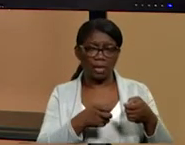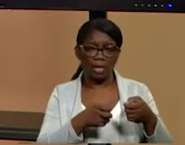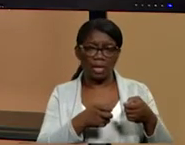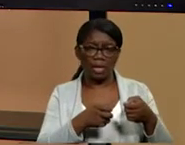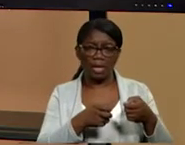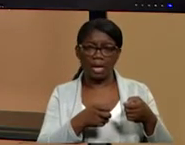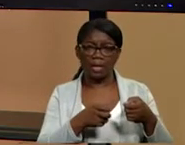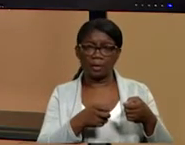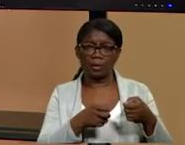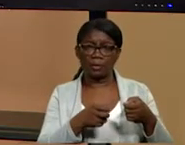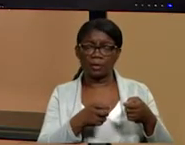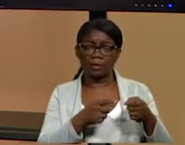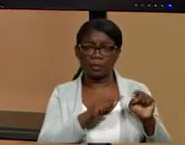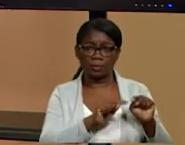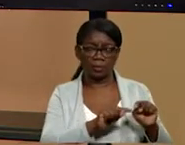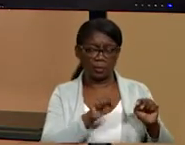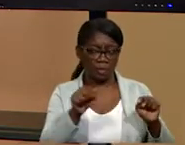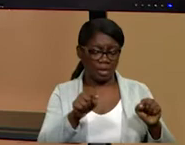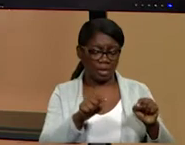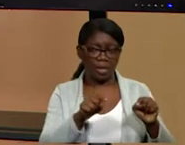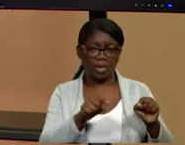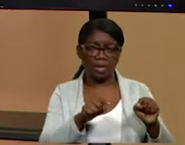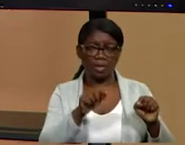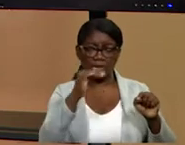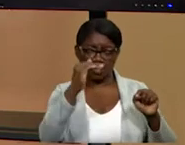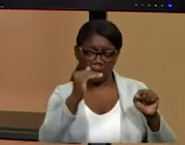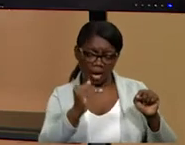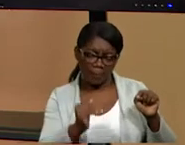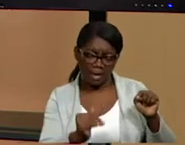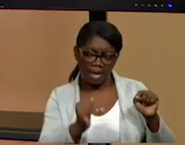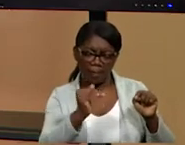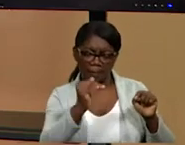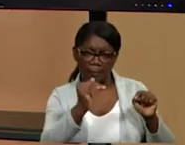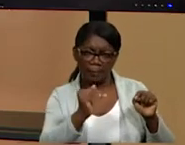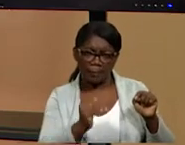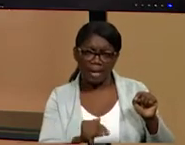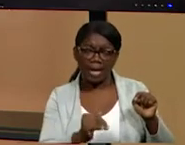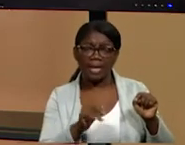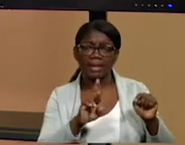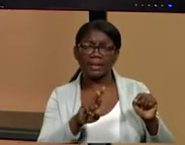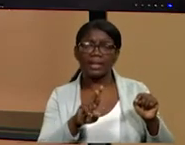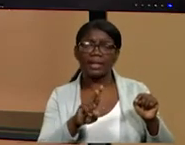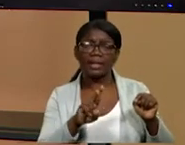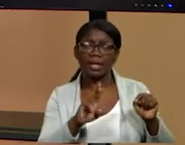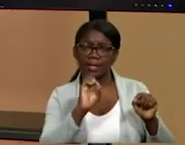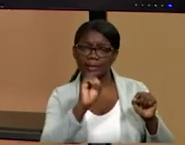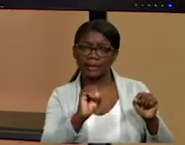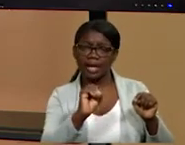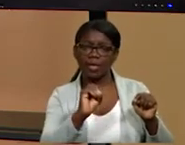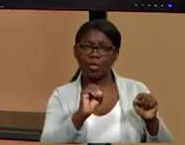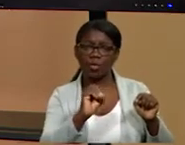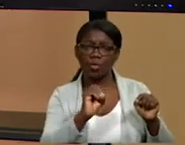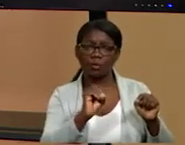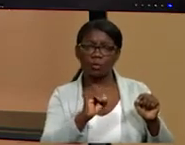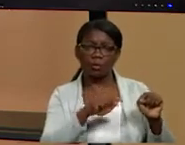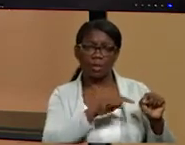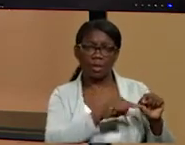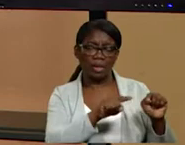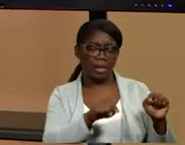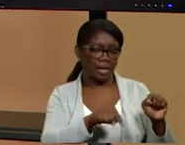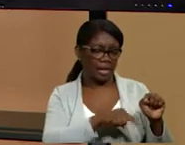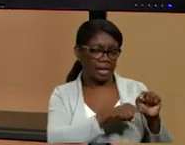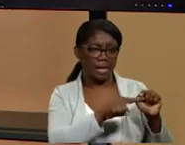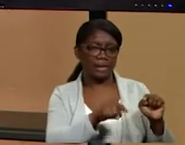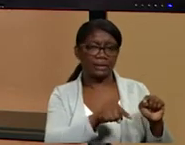hagamos nos da baja continuidad o baja resistencia, es decir, cero, automáticamente el